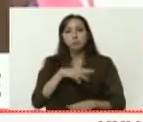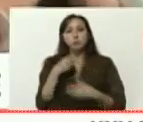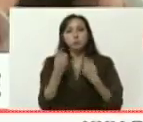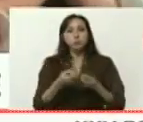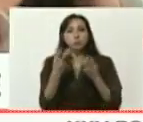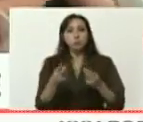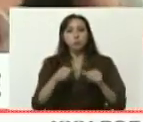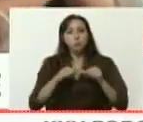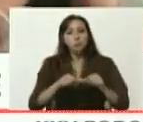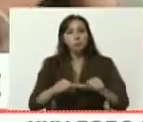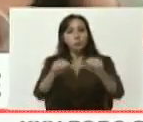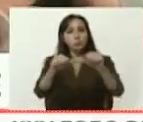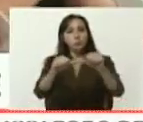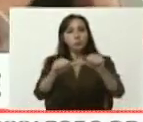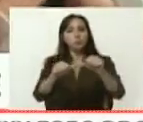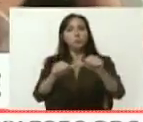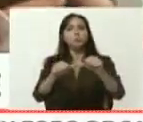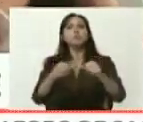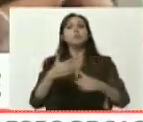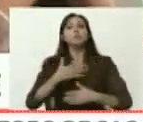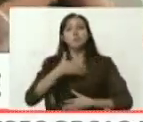por permitirme estar aquí